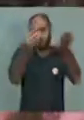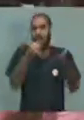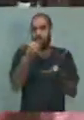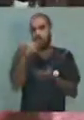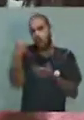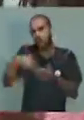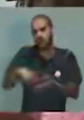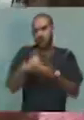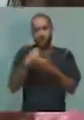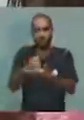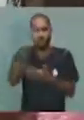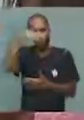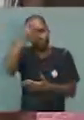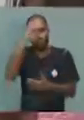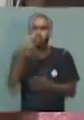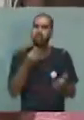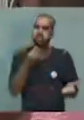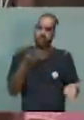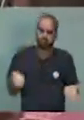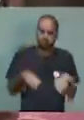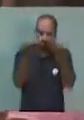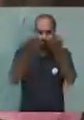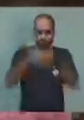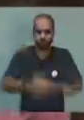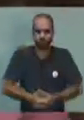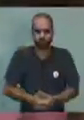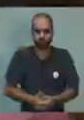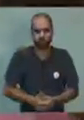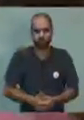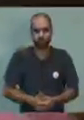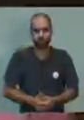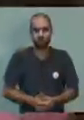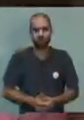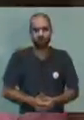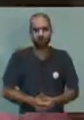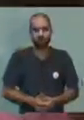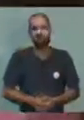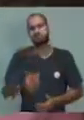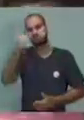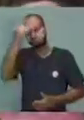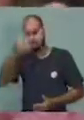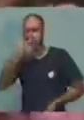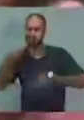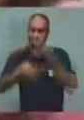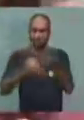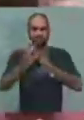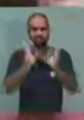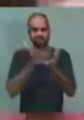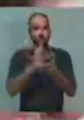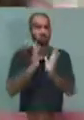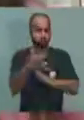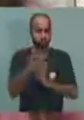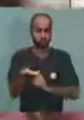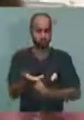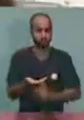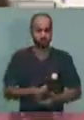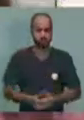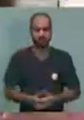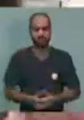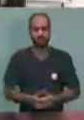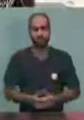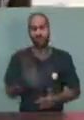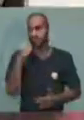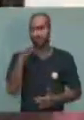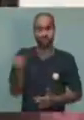opción estudiar ciencias en la parte biotecnológica. Muchísimas gracias, Ernesto, por acompañarnos. Definitivamente, sacrificio y disciplina son